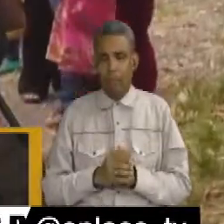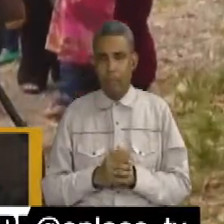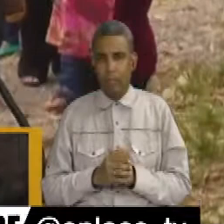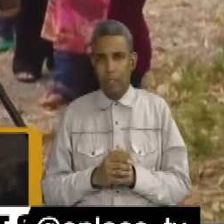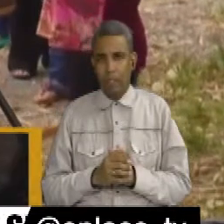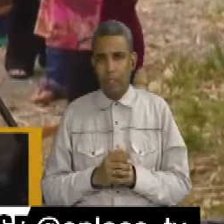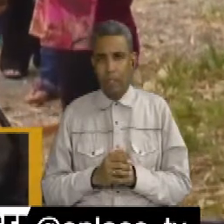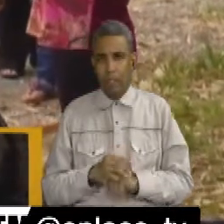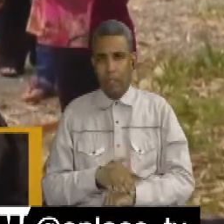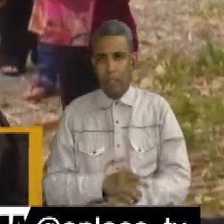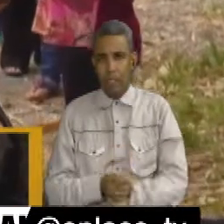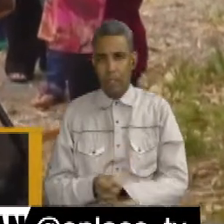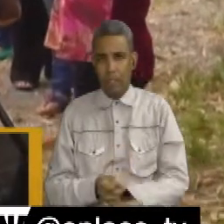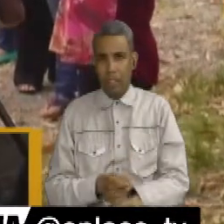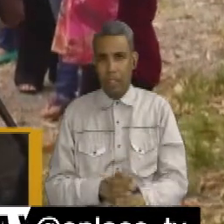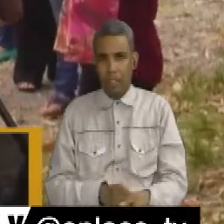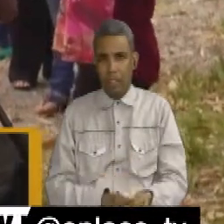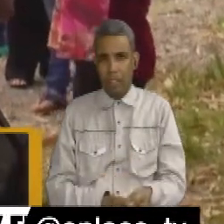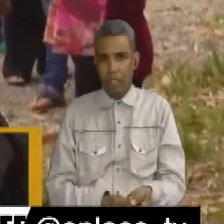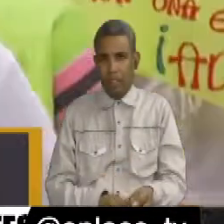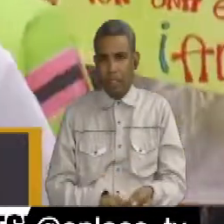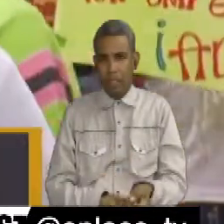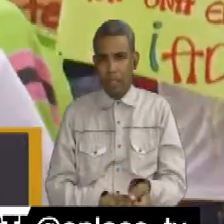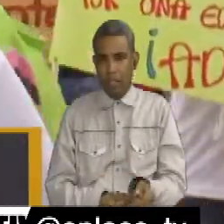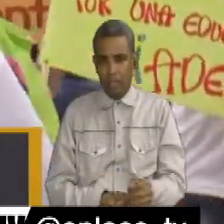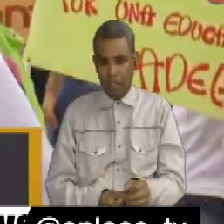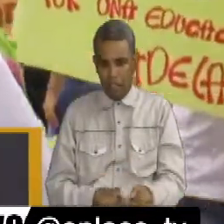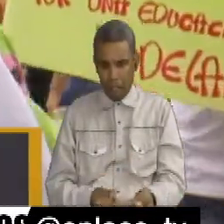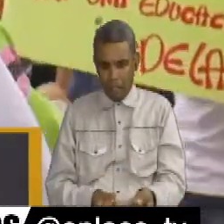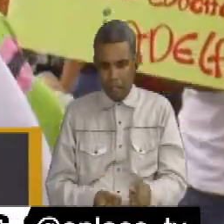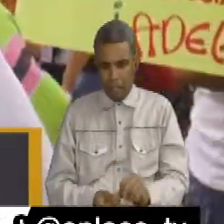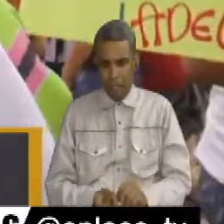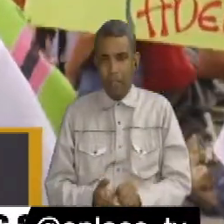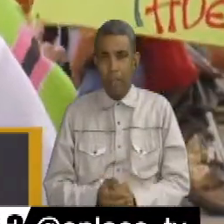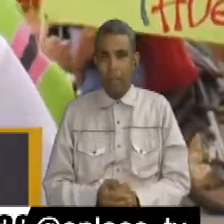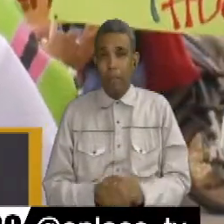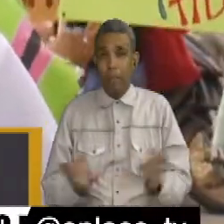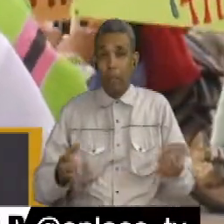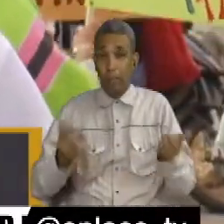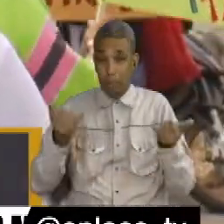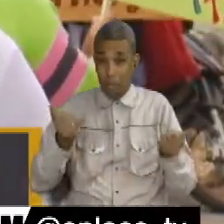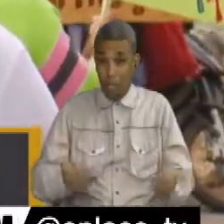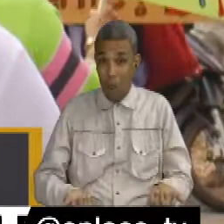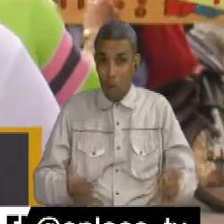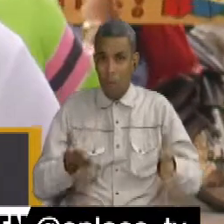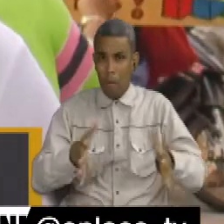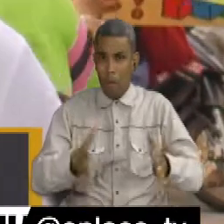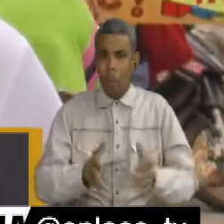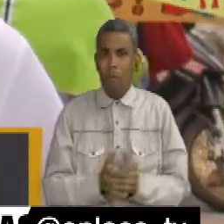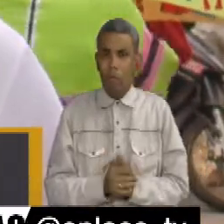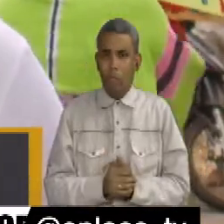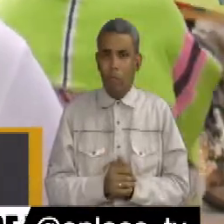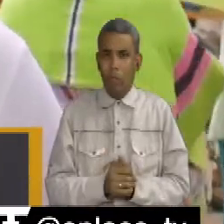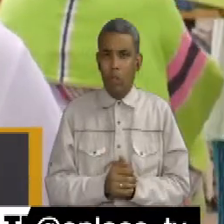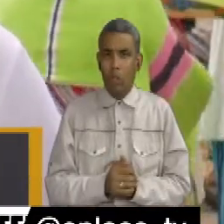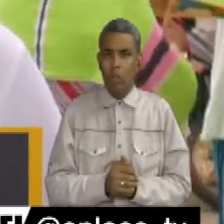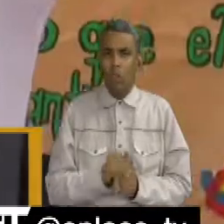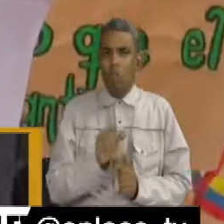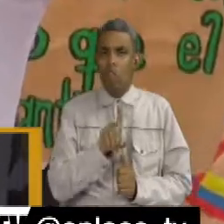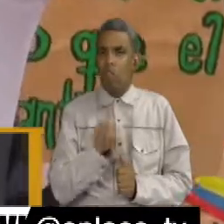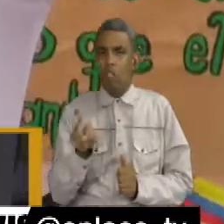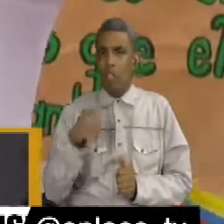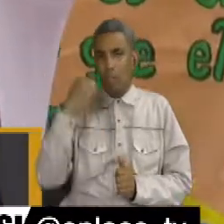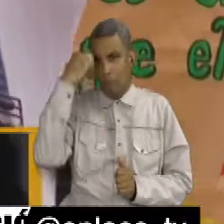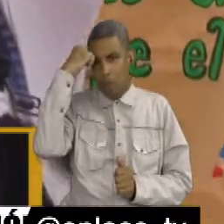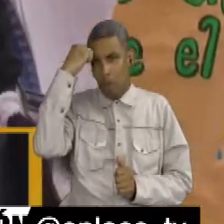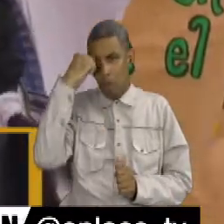más de 5.000 estudiantes que están sin recibir clases. Actualmente estamos alrededor de unos 100 docentes, somos más o